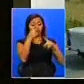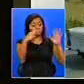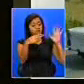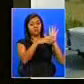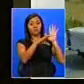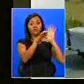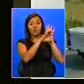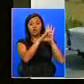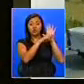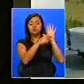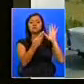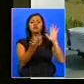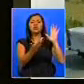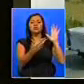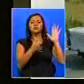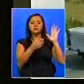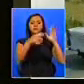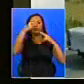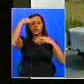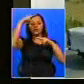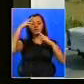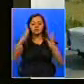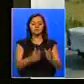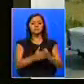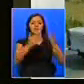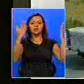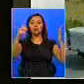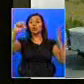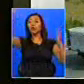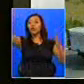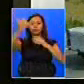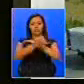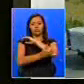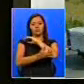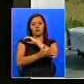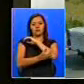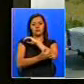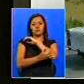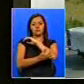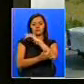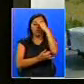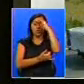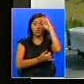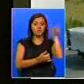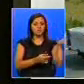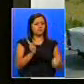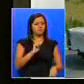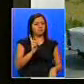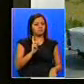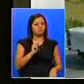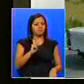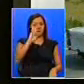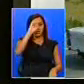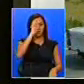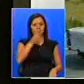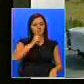foto estuvo en una noticia de un periódico de otro país que no es Cuba. ¿A dónde llegan, compañeros, no, verdad? A